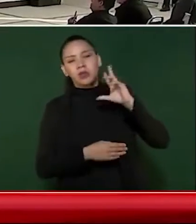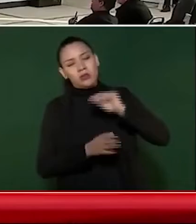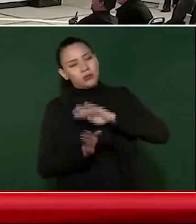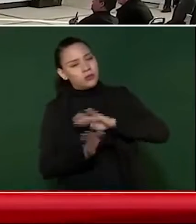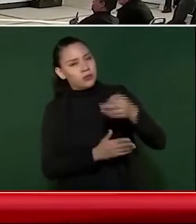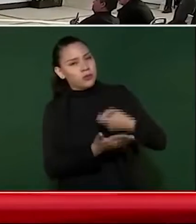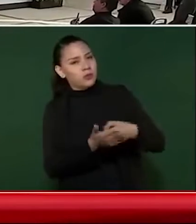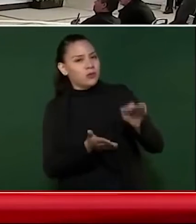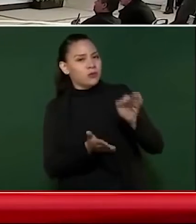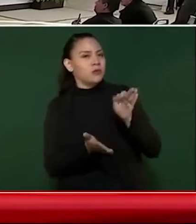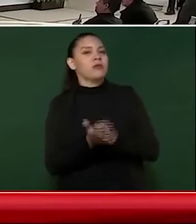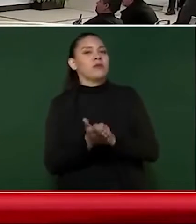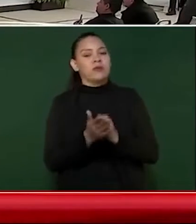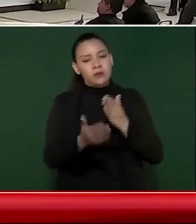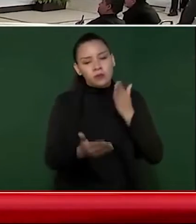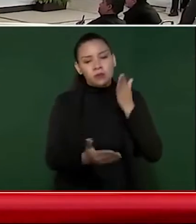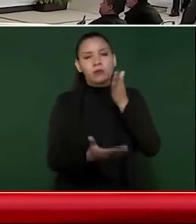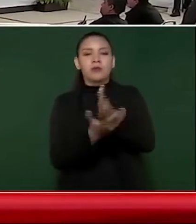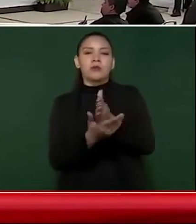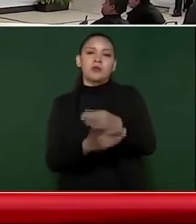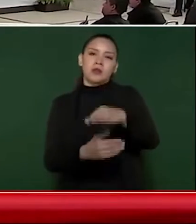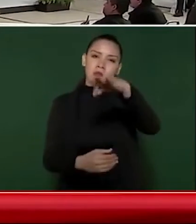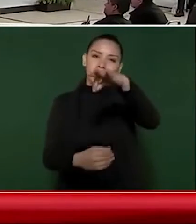Y el votar en secreto